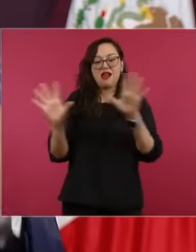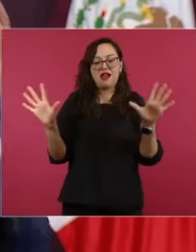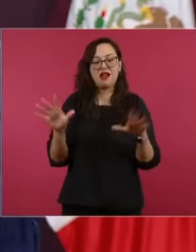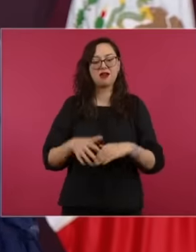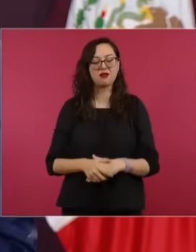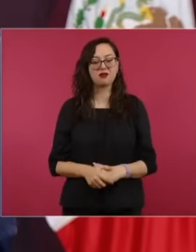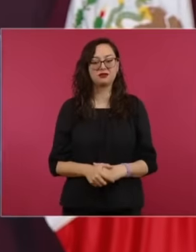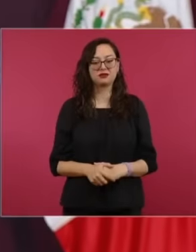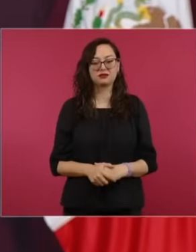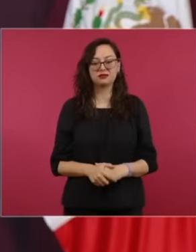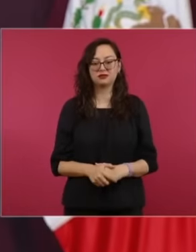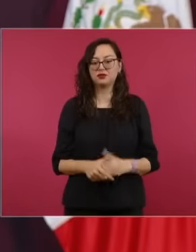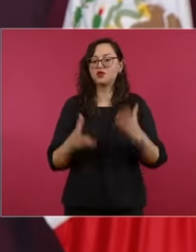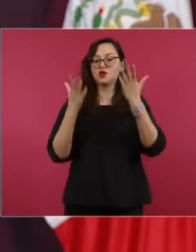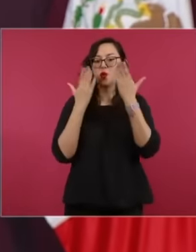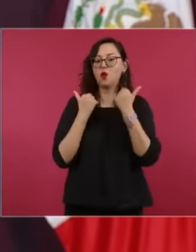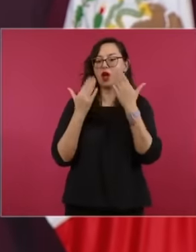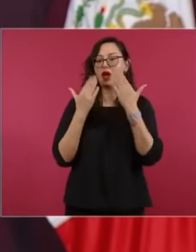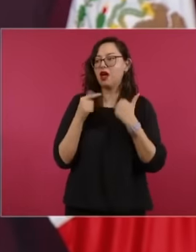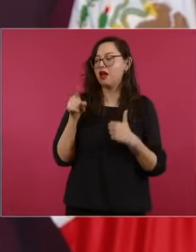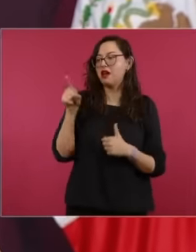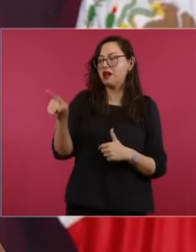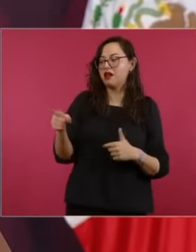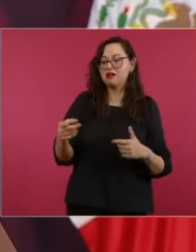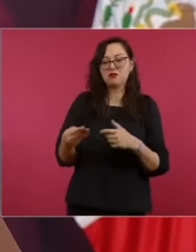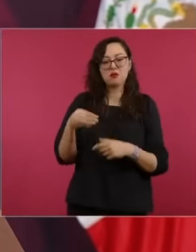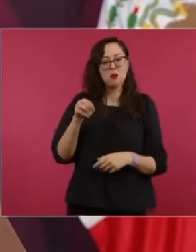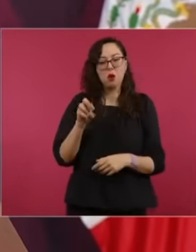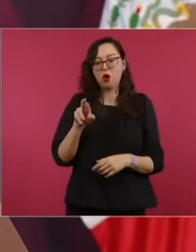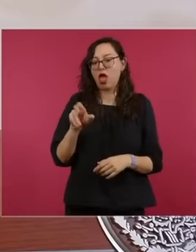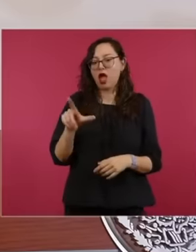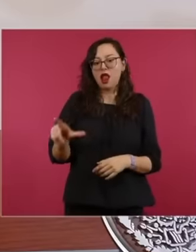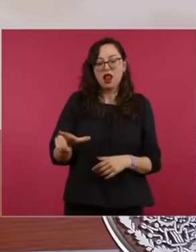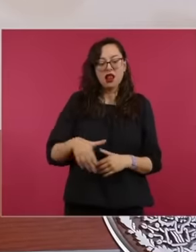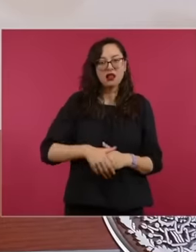O sea, sin escrúpulos morales.